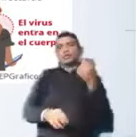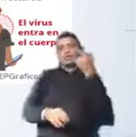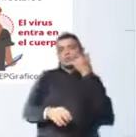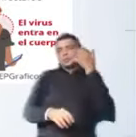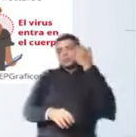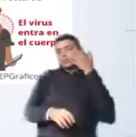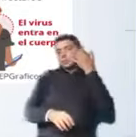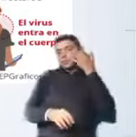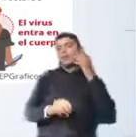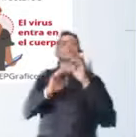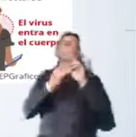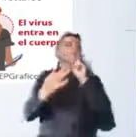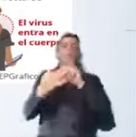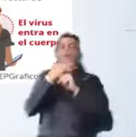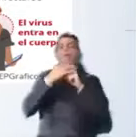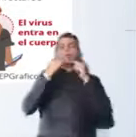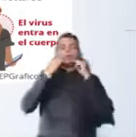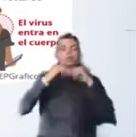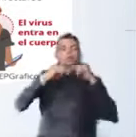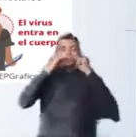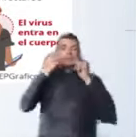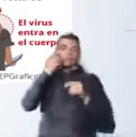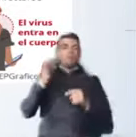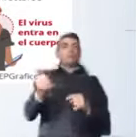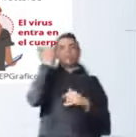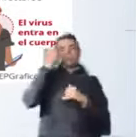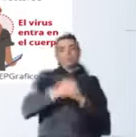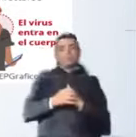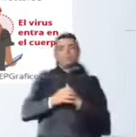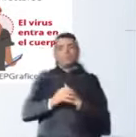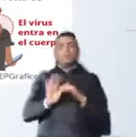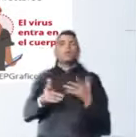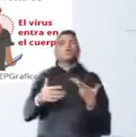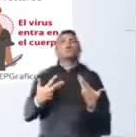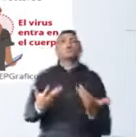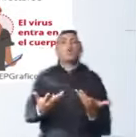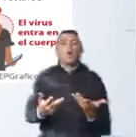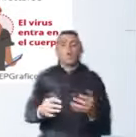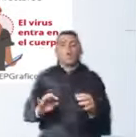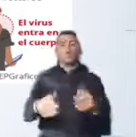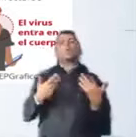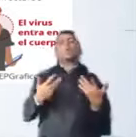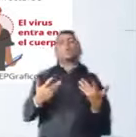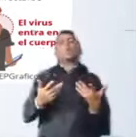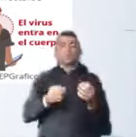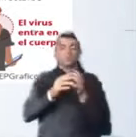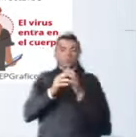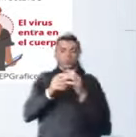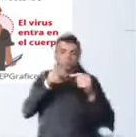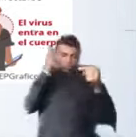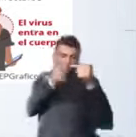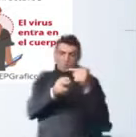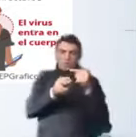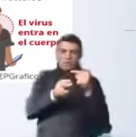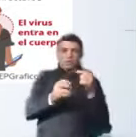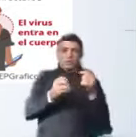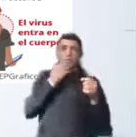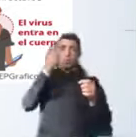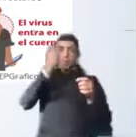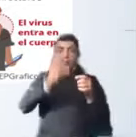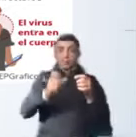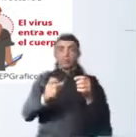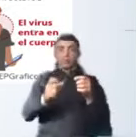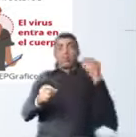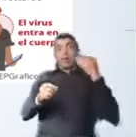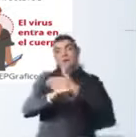se corta este contagio? Si esta persona se lava las manos de manera adecuada, el virus